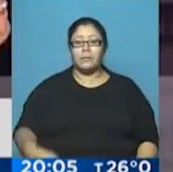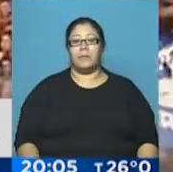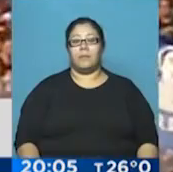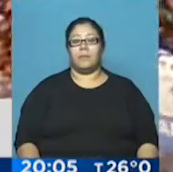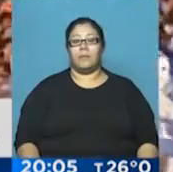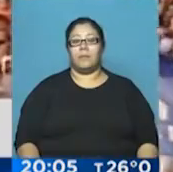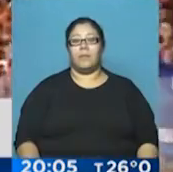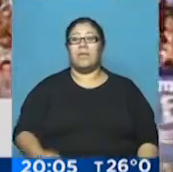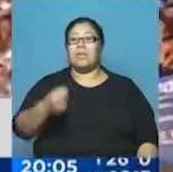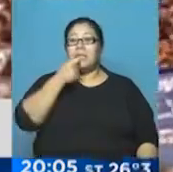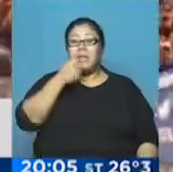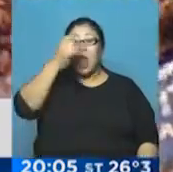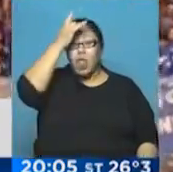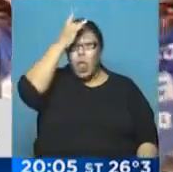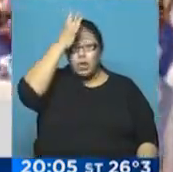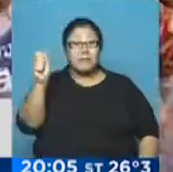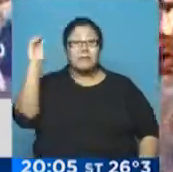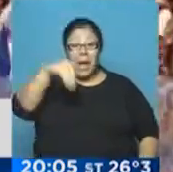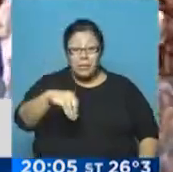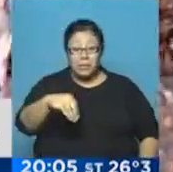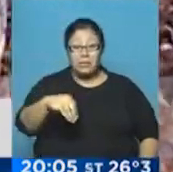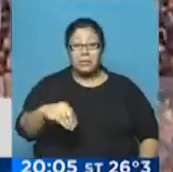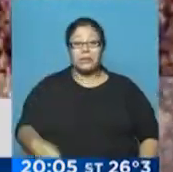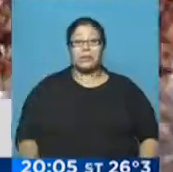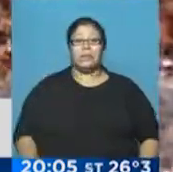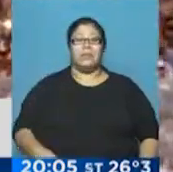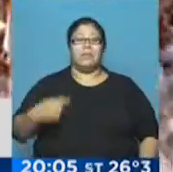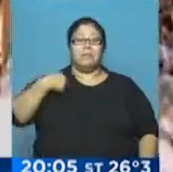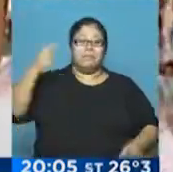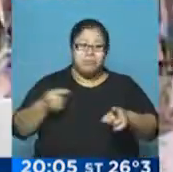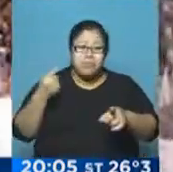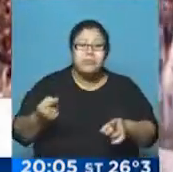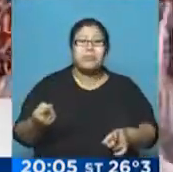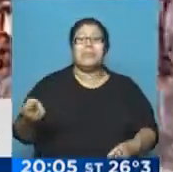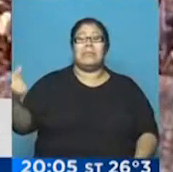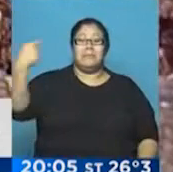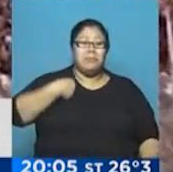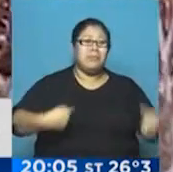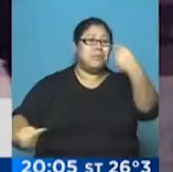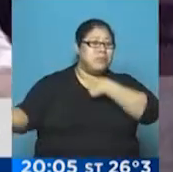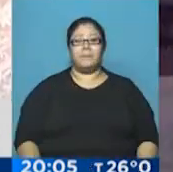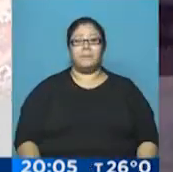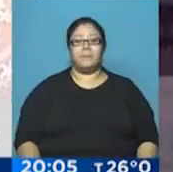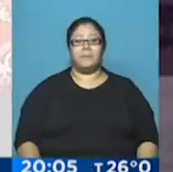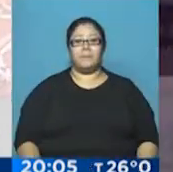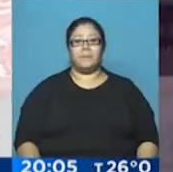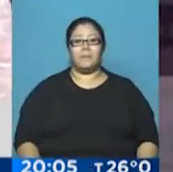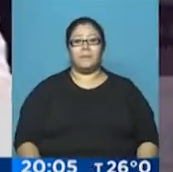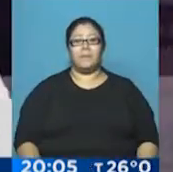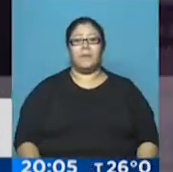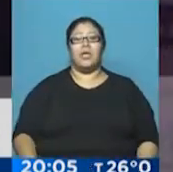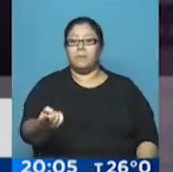después de 12 años y medio de persecuciones y hostigamiento permanente de lo que